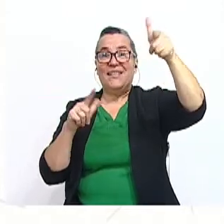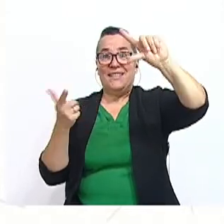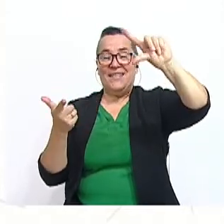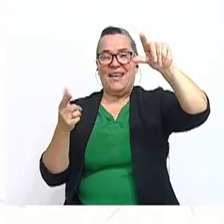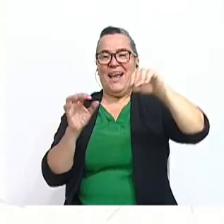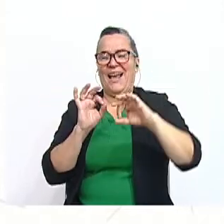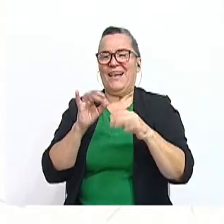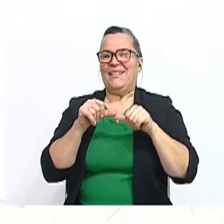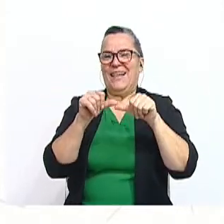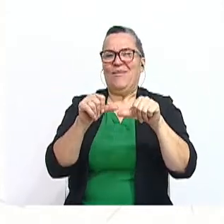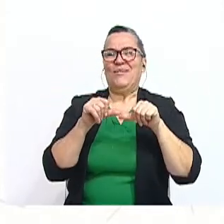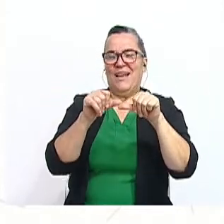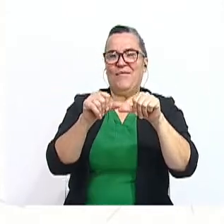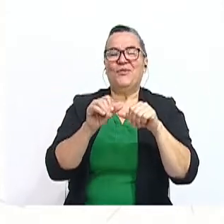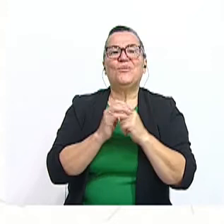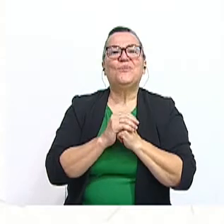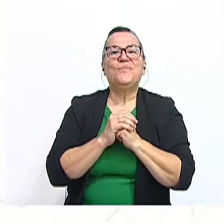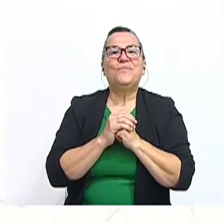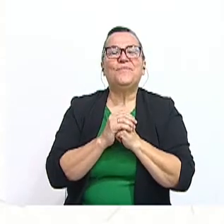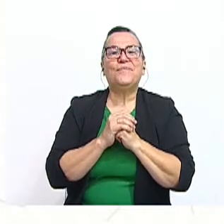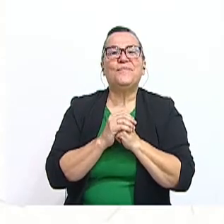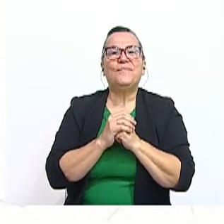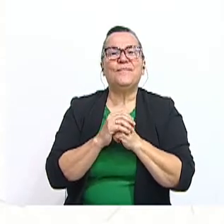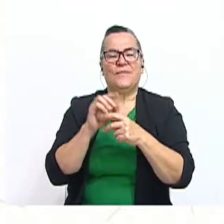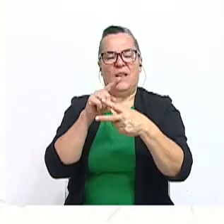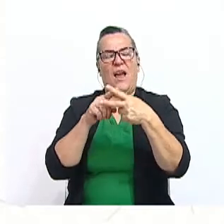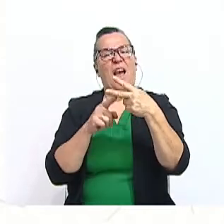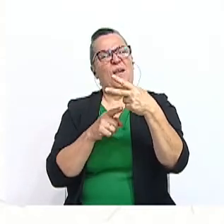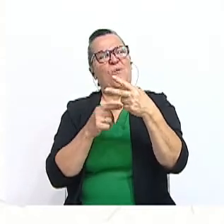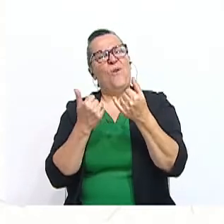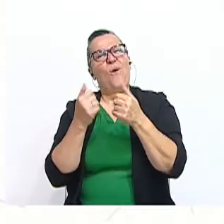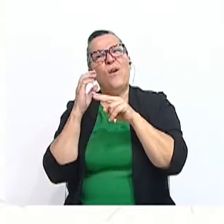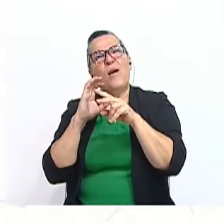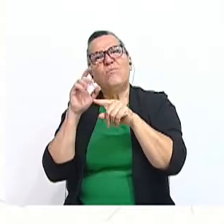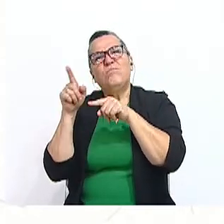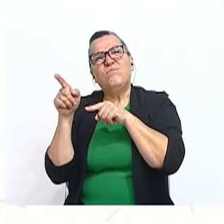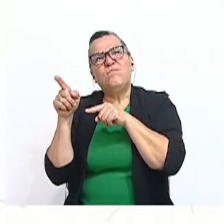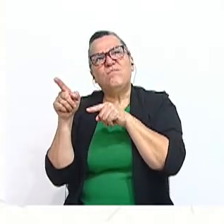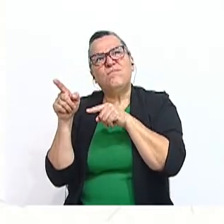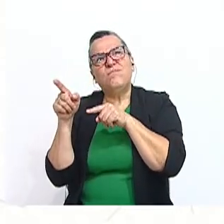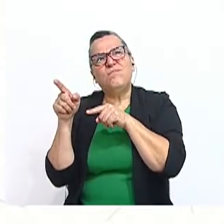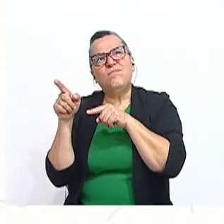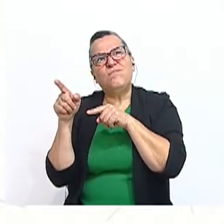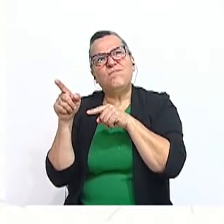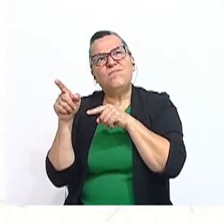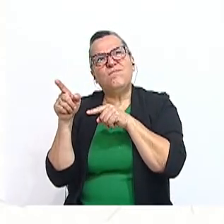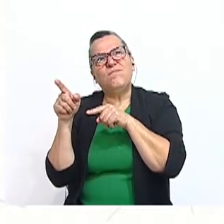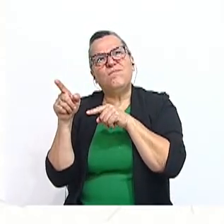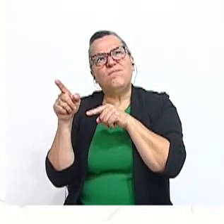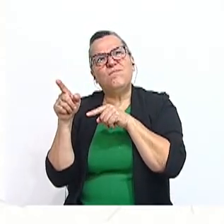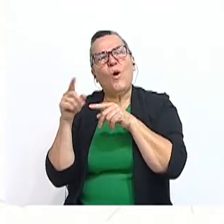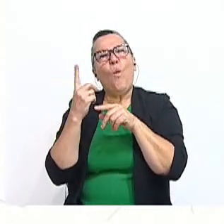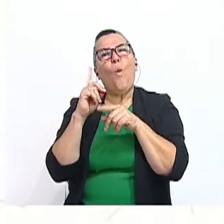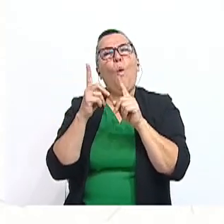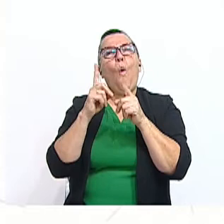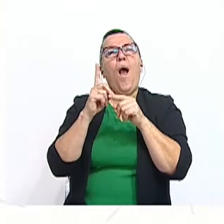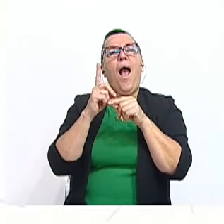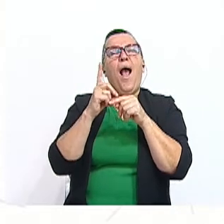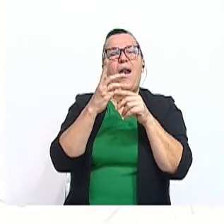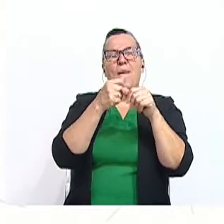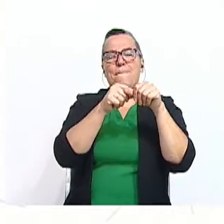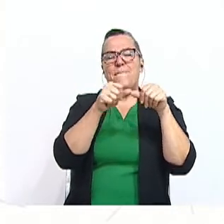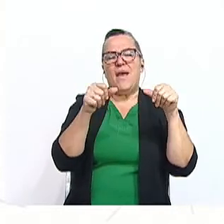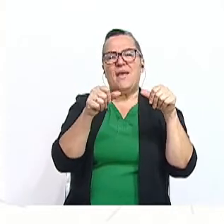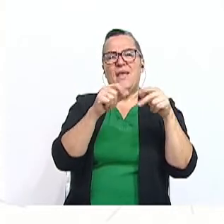sigamos. Ahora, ¿qué ángulo vamos a poder buscar? ¿Qué les parece si buscamos la medida del ángulo 1